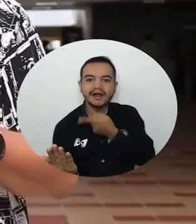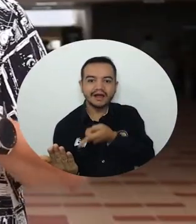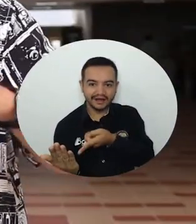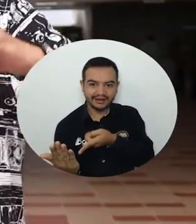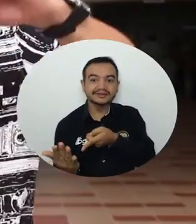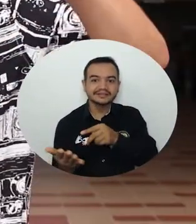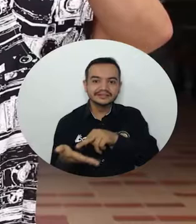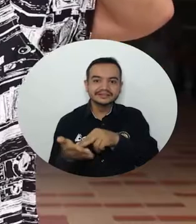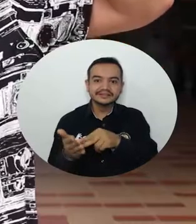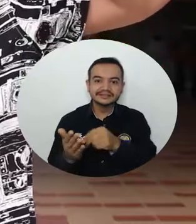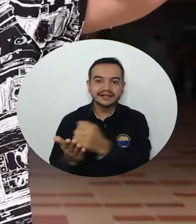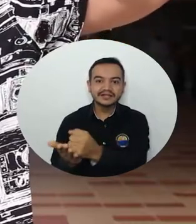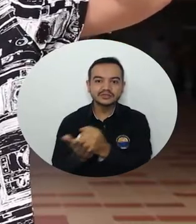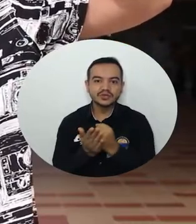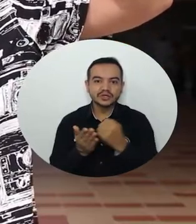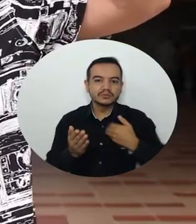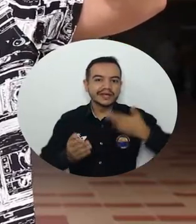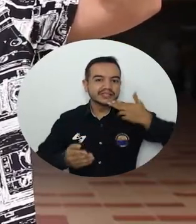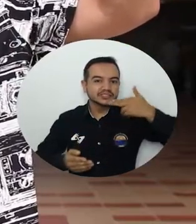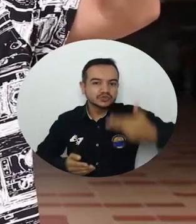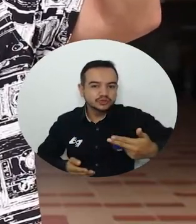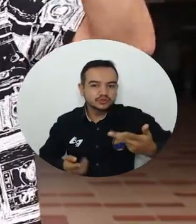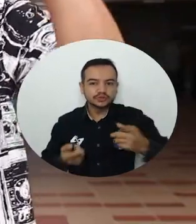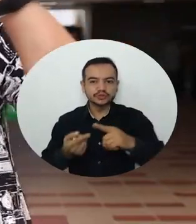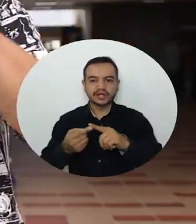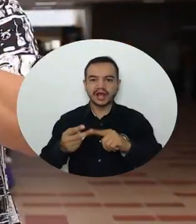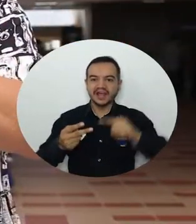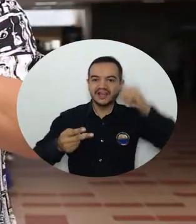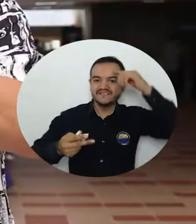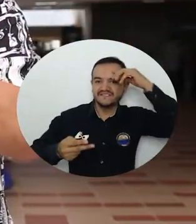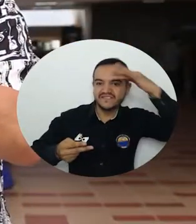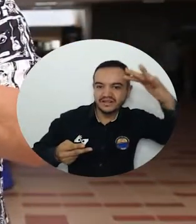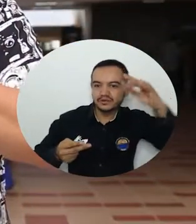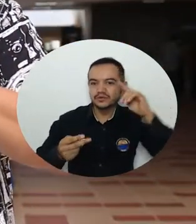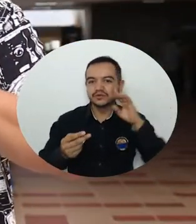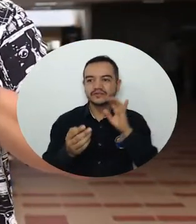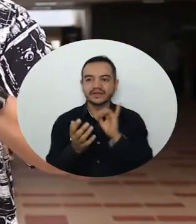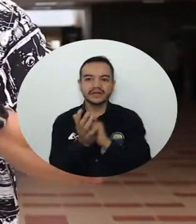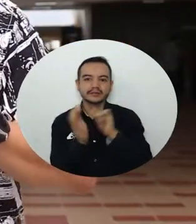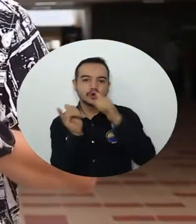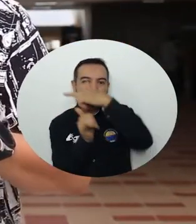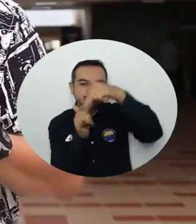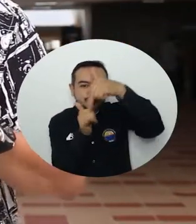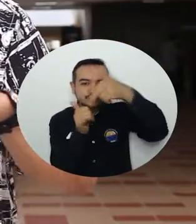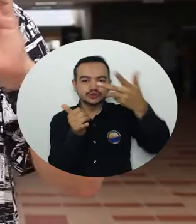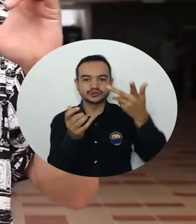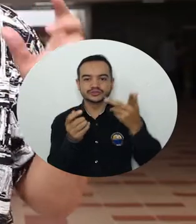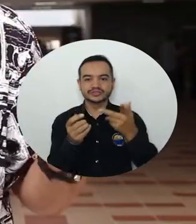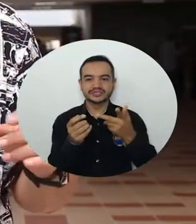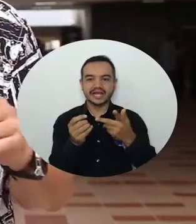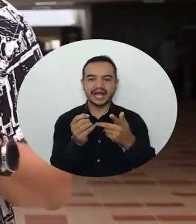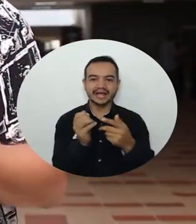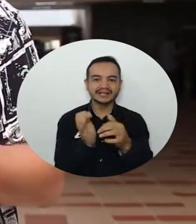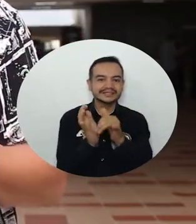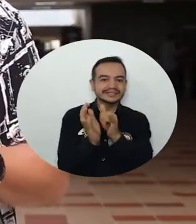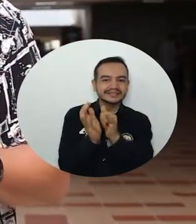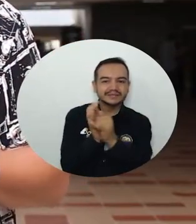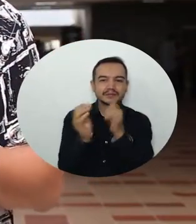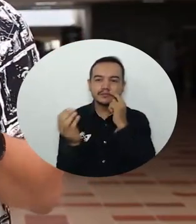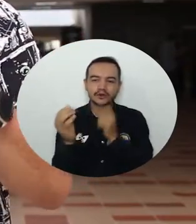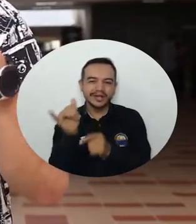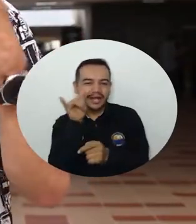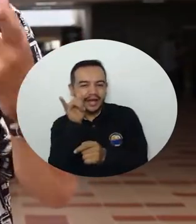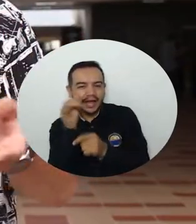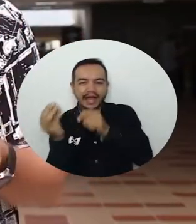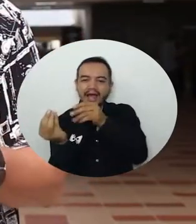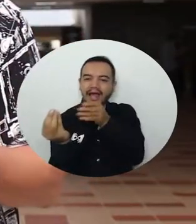hace transversal desde la historia, desde la filosofía, desde la sociología, ¿verdad? Desde la antropología,